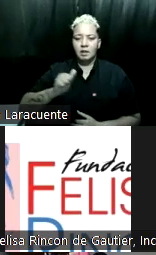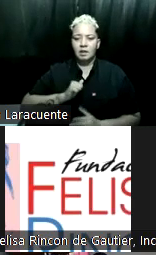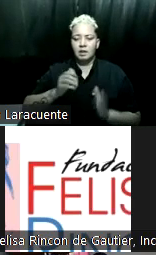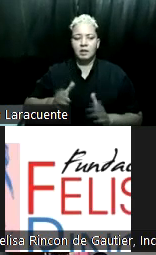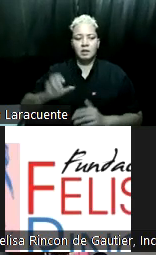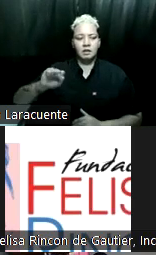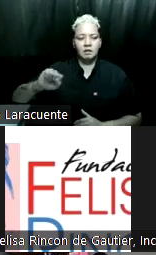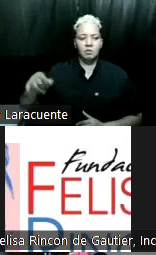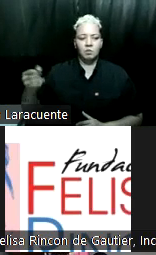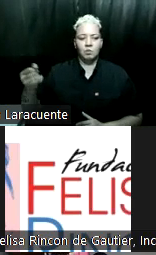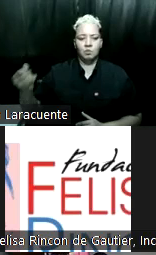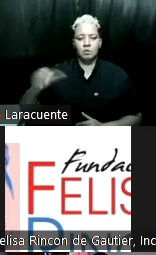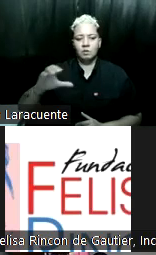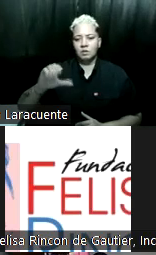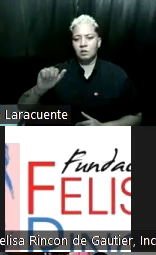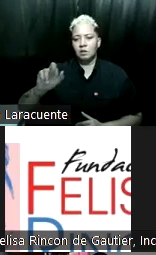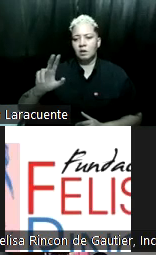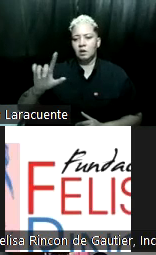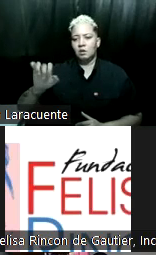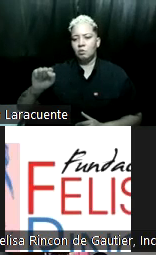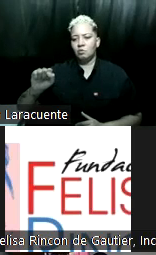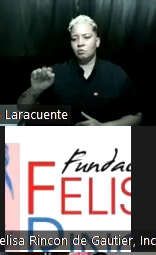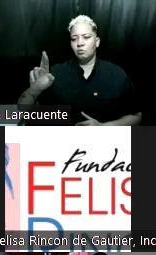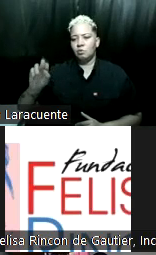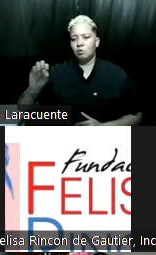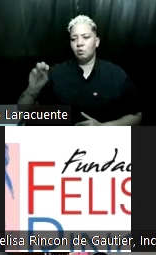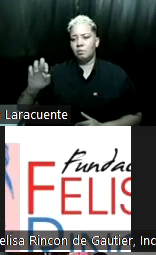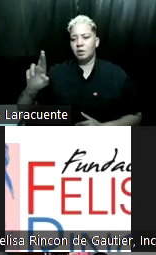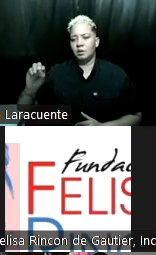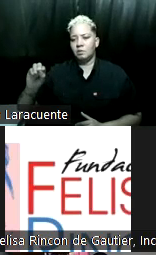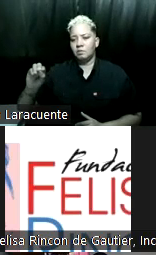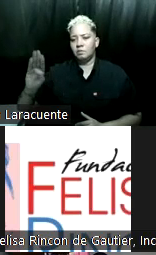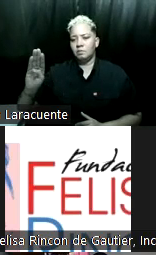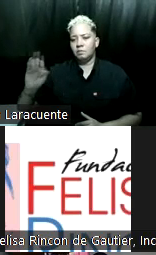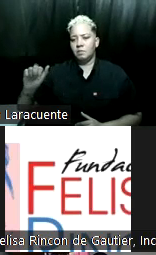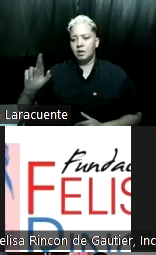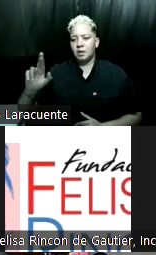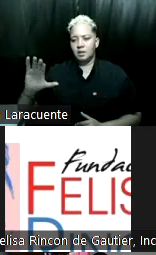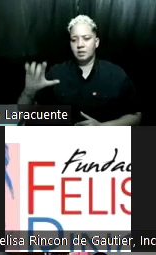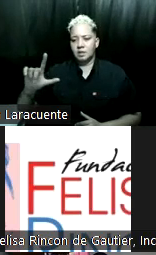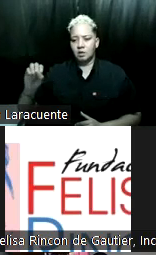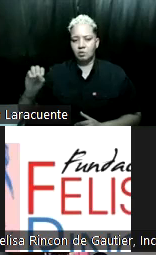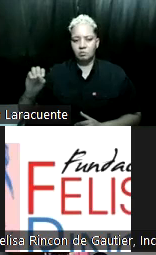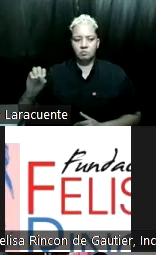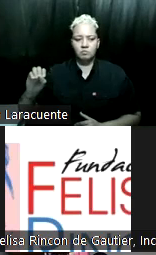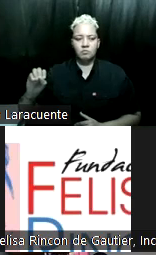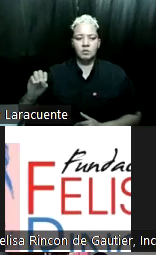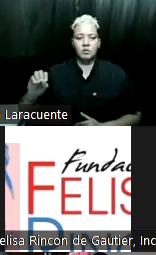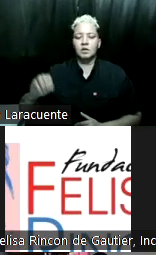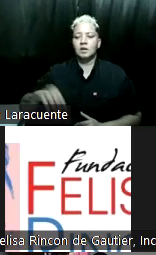Juan, Carlos Romero Barceló, en asamblea del partido en el estadio Irán